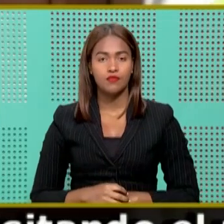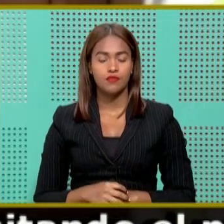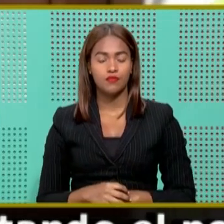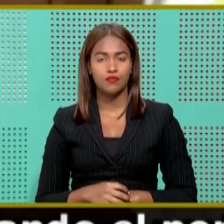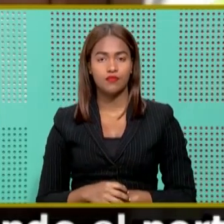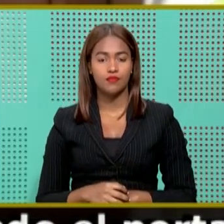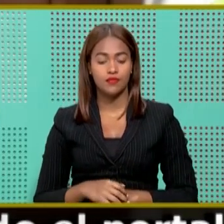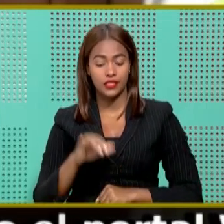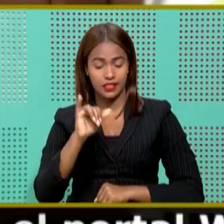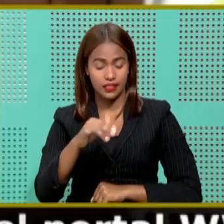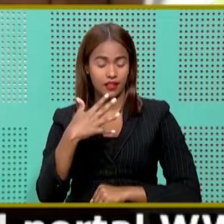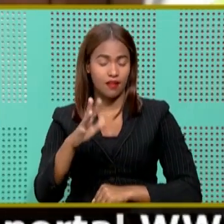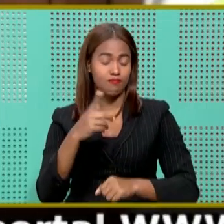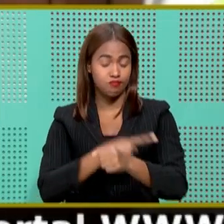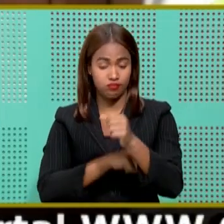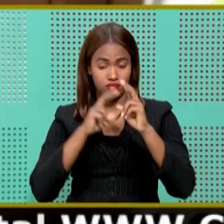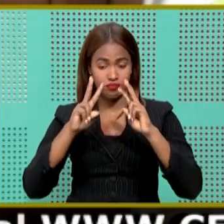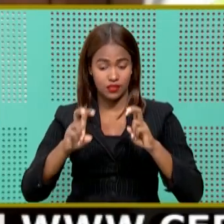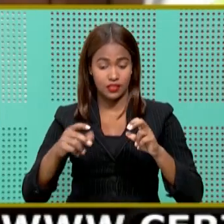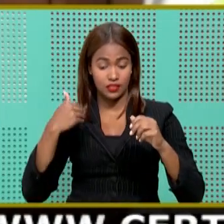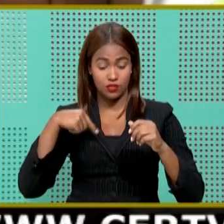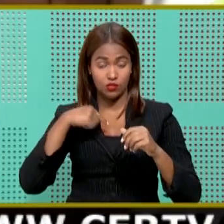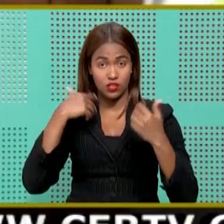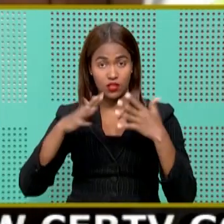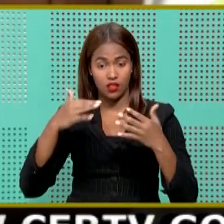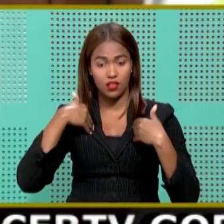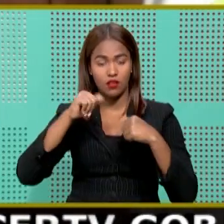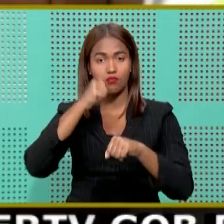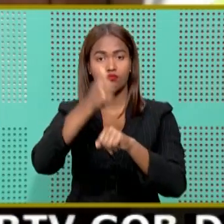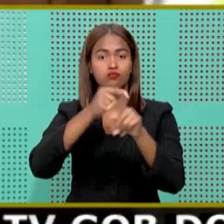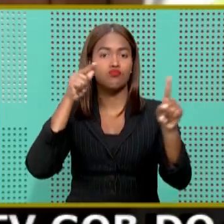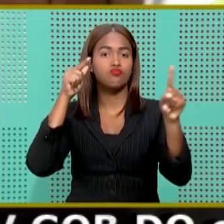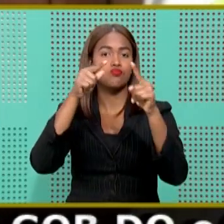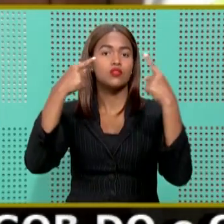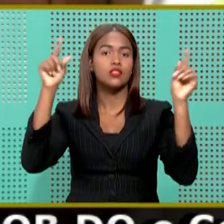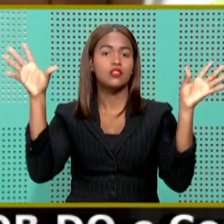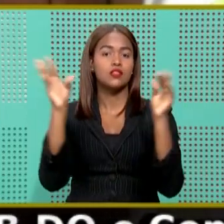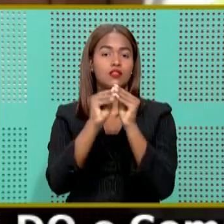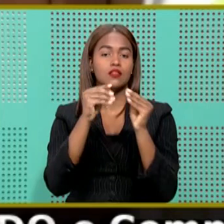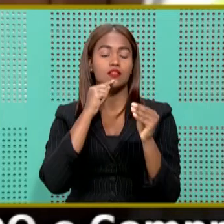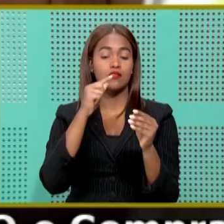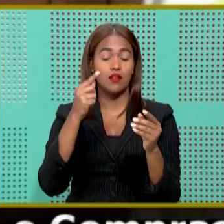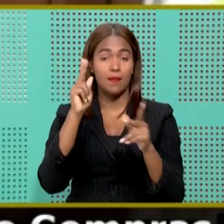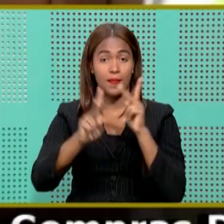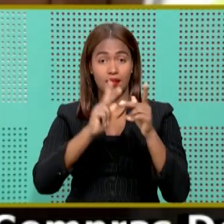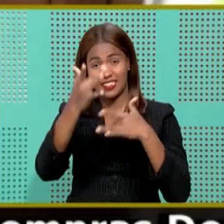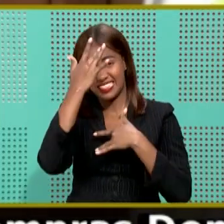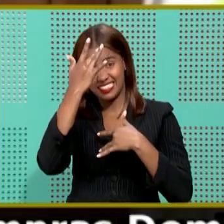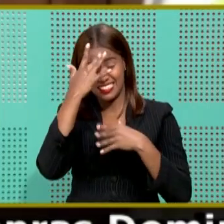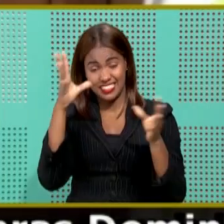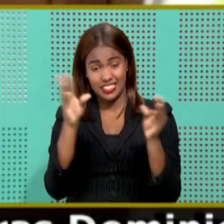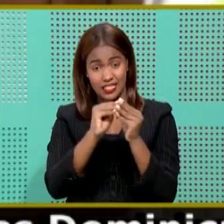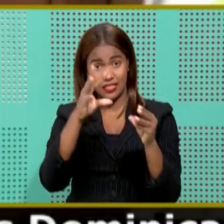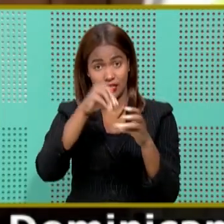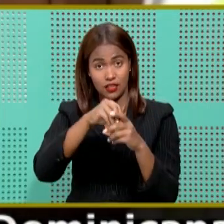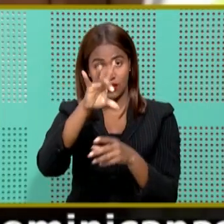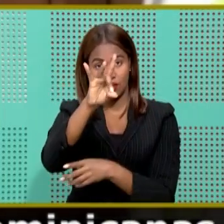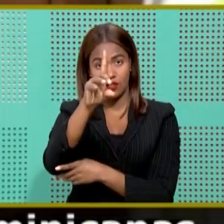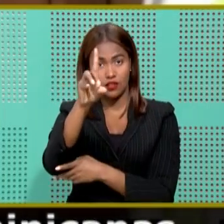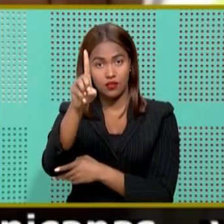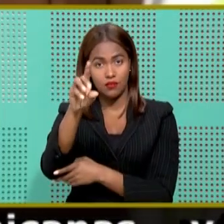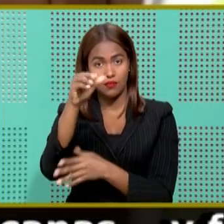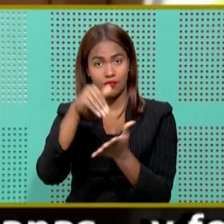pruebas se han realizado, con lo cual alcanzamos un total acumulado de casos confirmados de